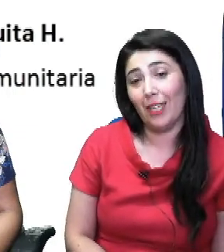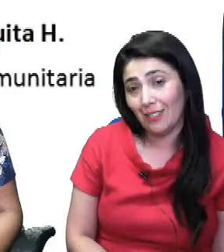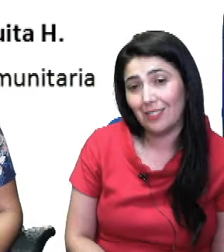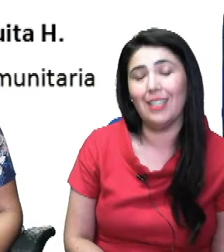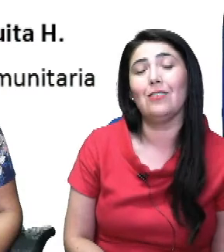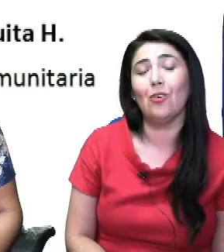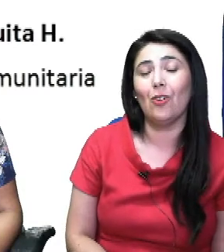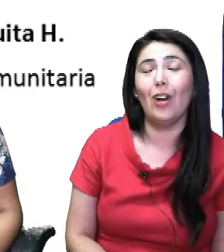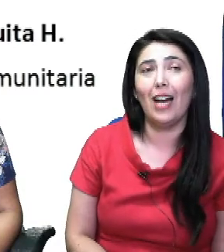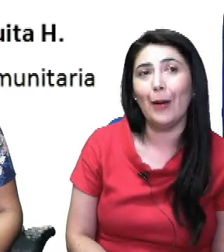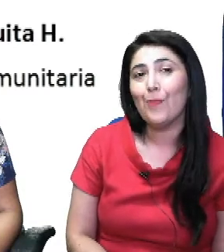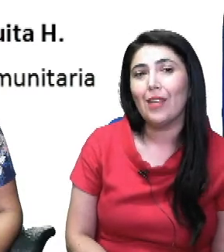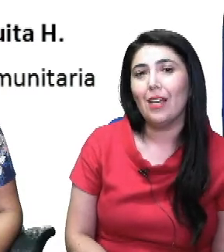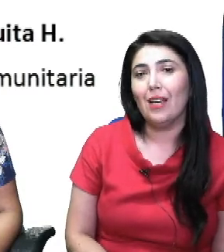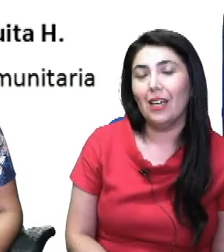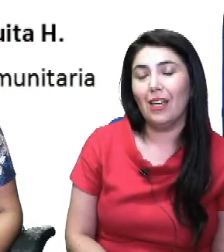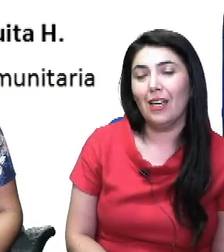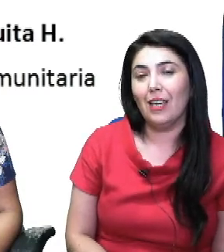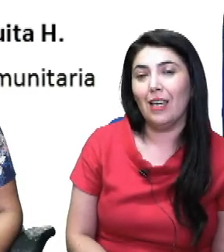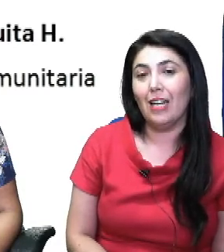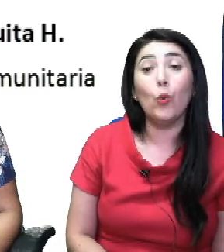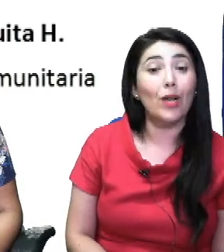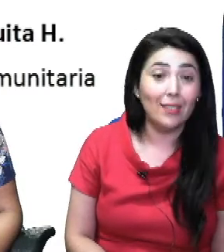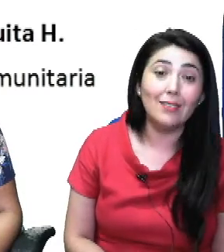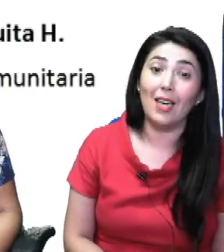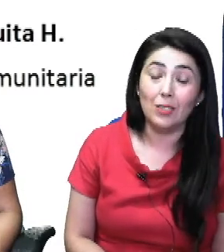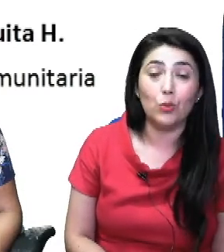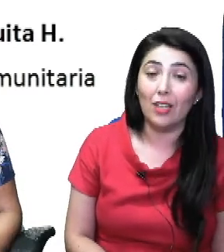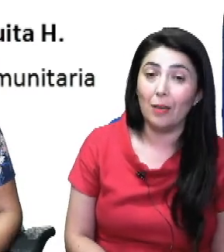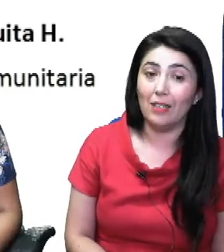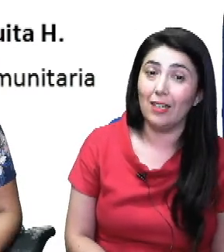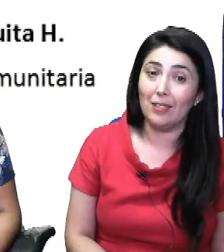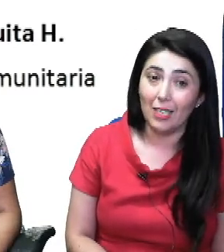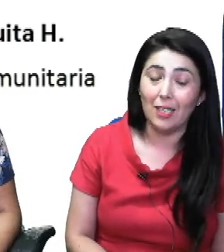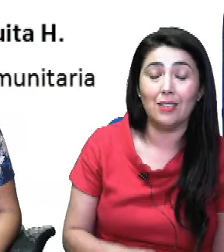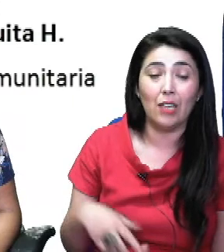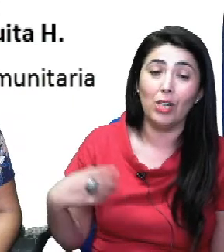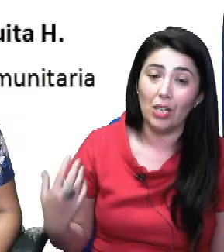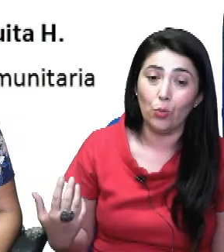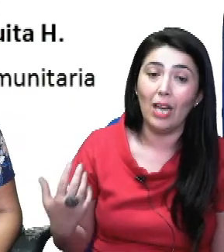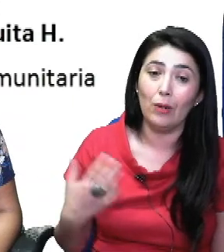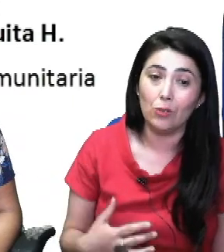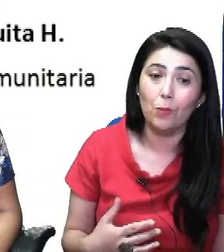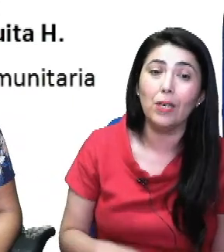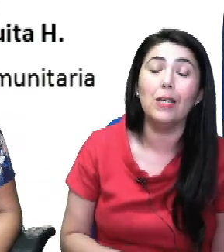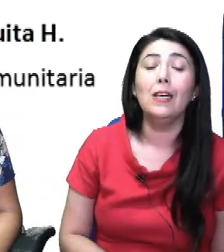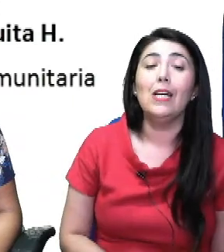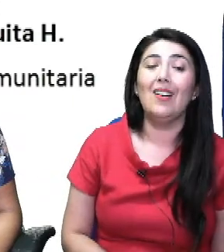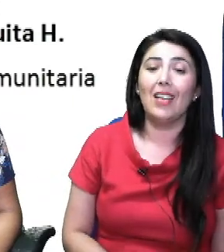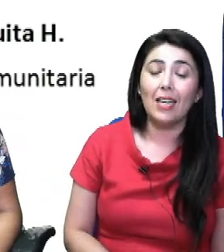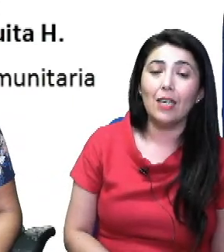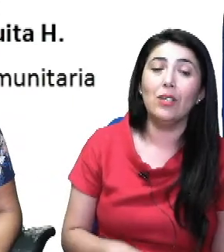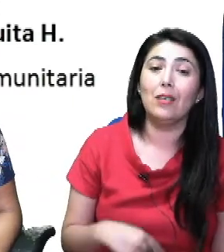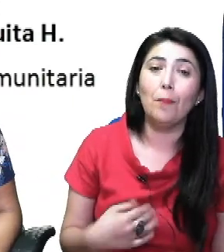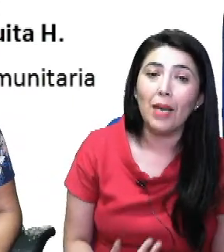nuestro país en torno a la ocurrencia de situaciones de emergencia y desastre, ya sea de origen natural o antrópica, la